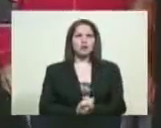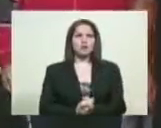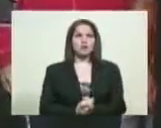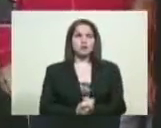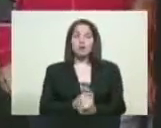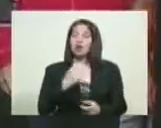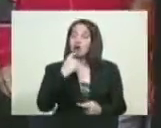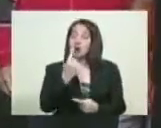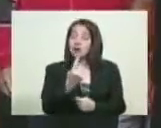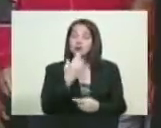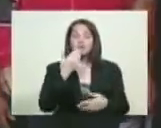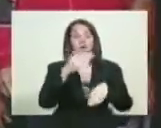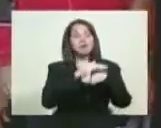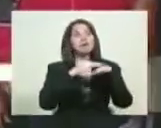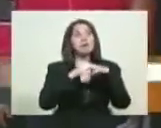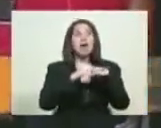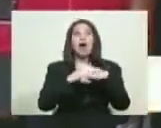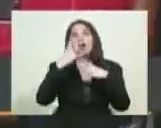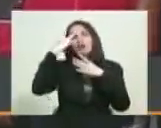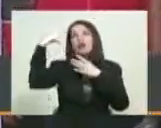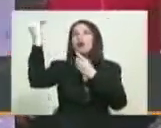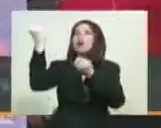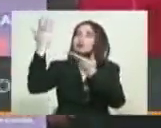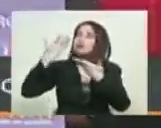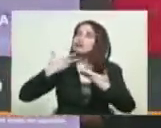Yo le pido a Dios todos los días